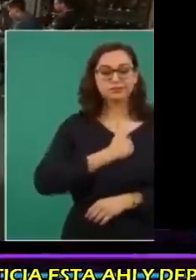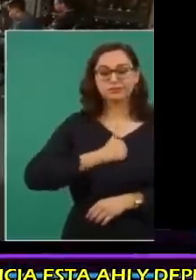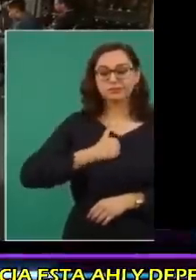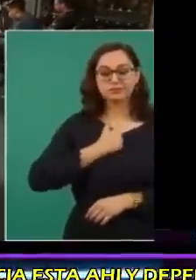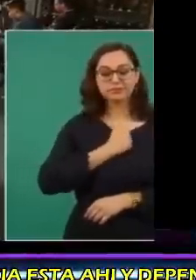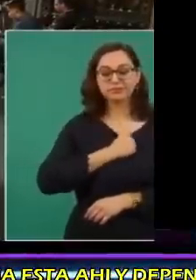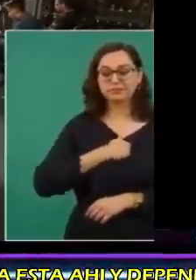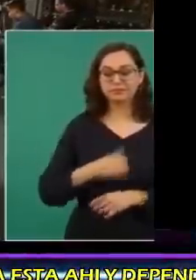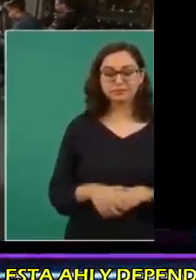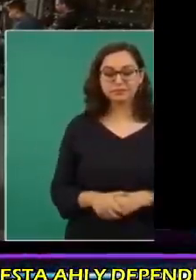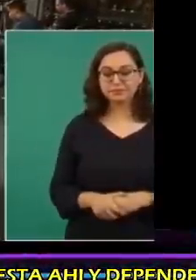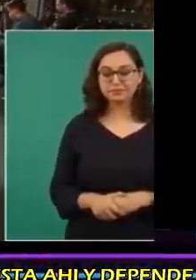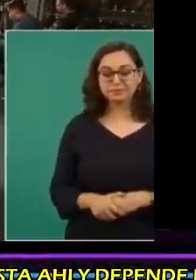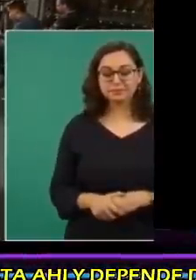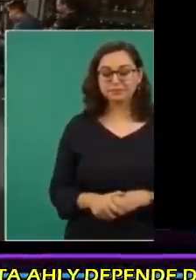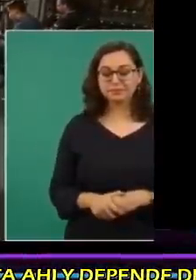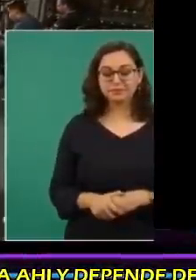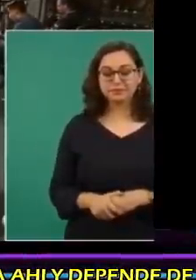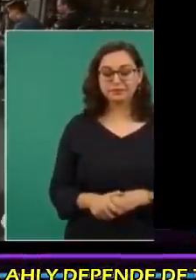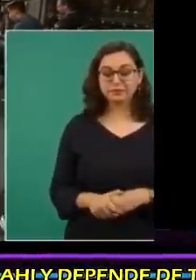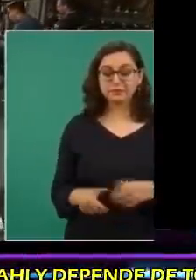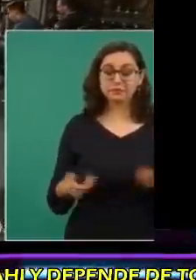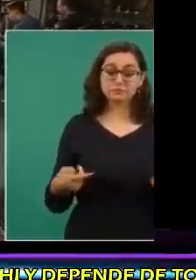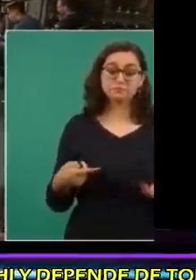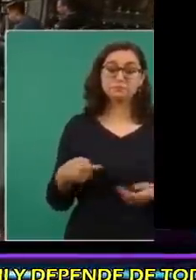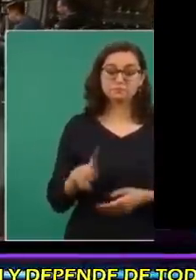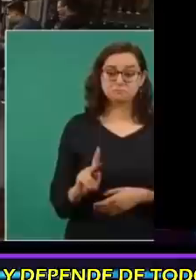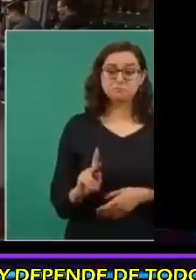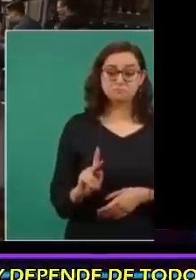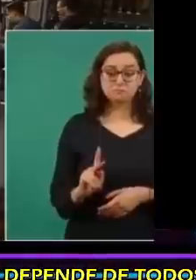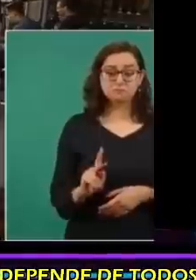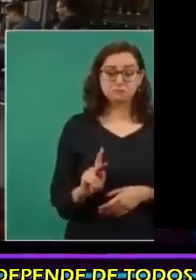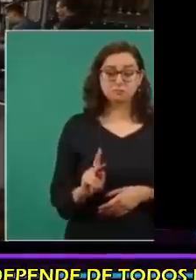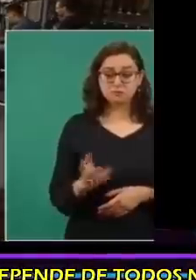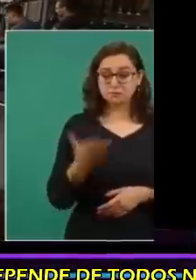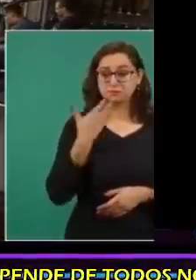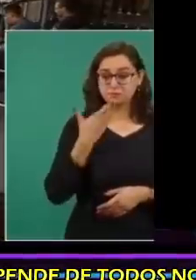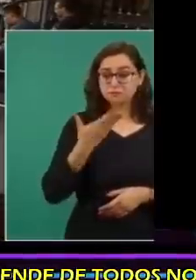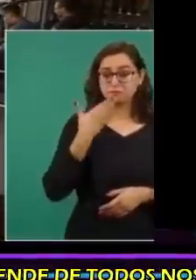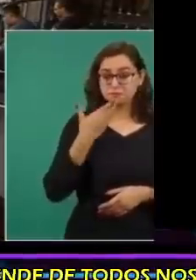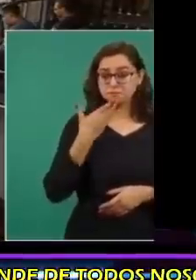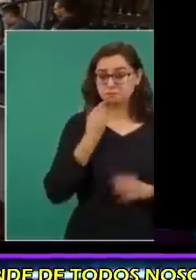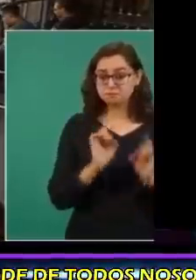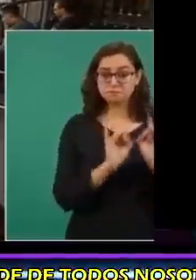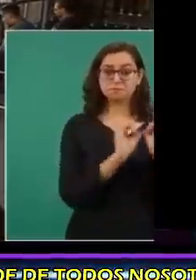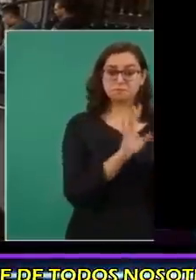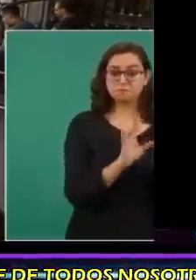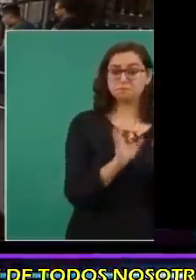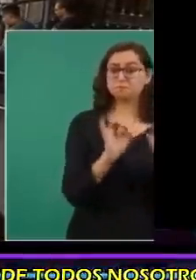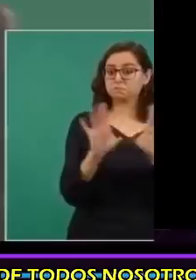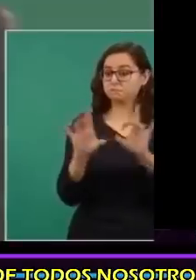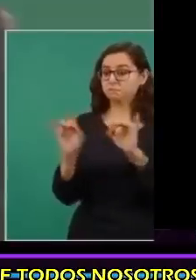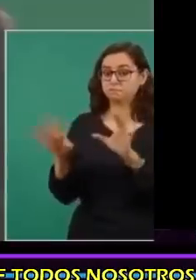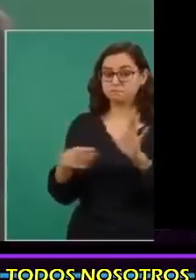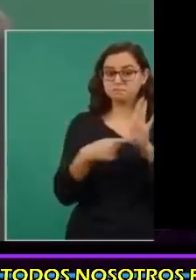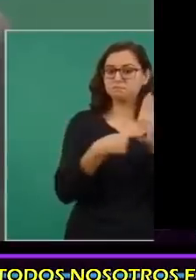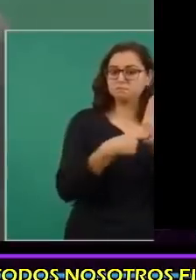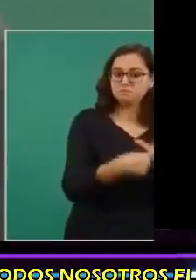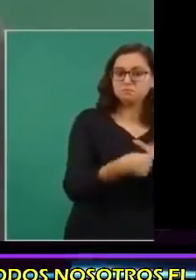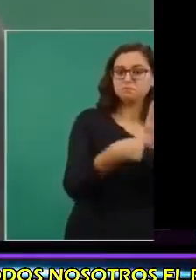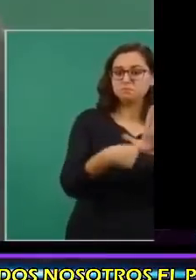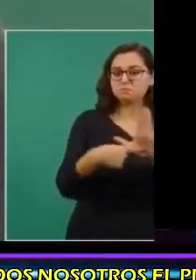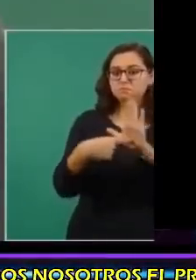pero qué bien que están saliendo estas cosas por